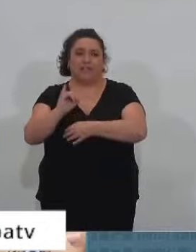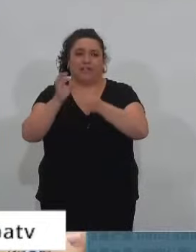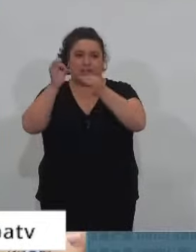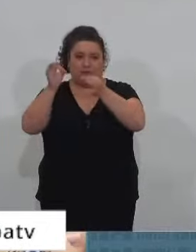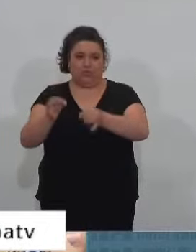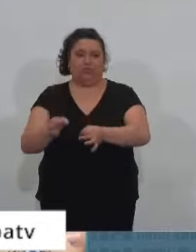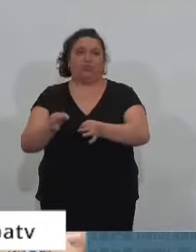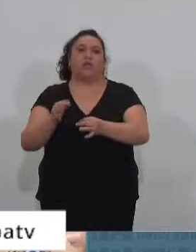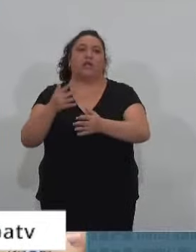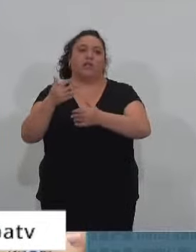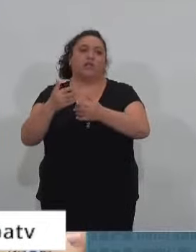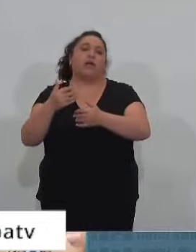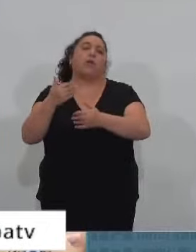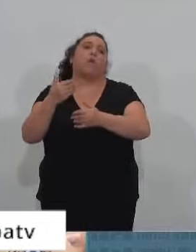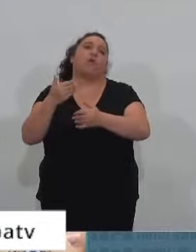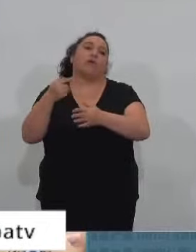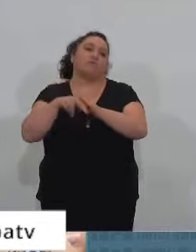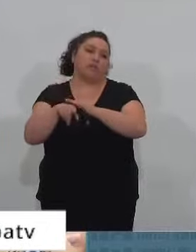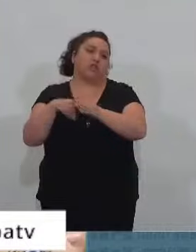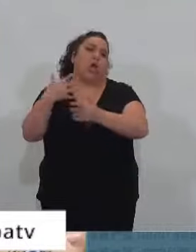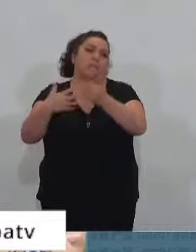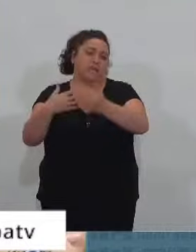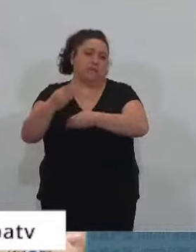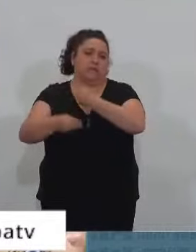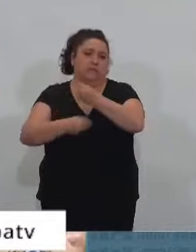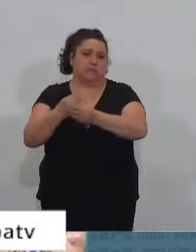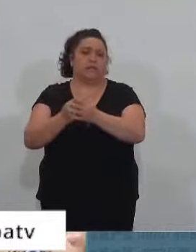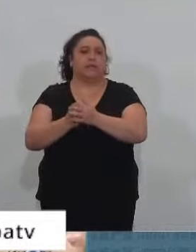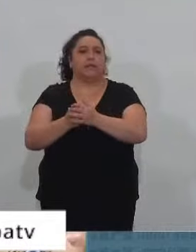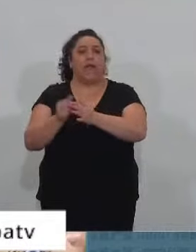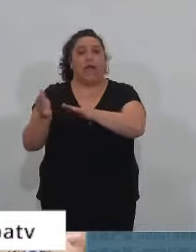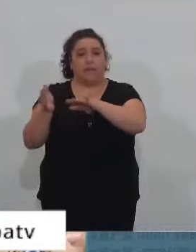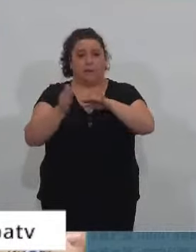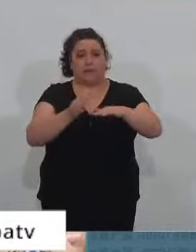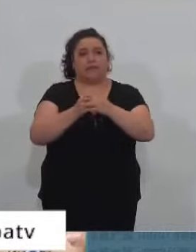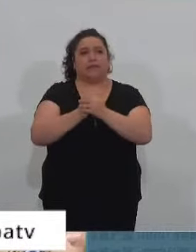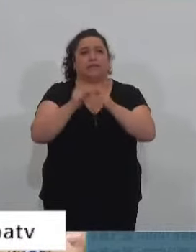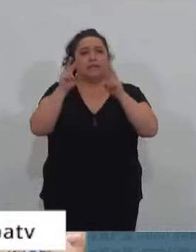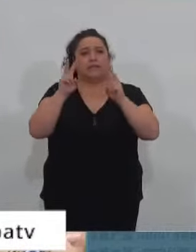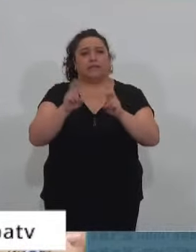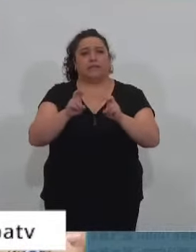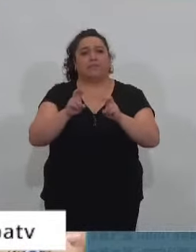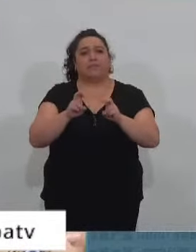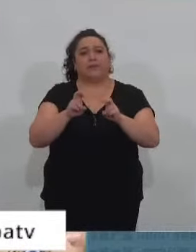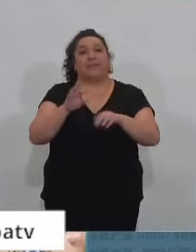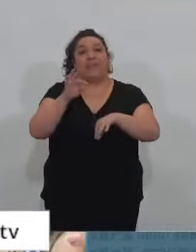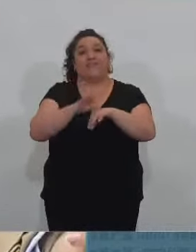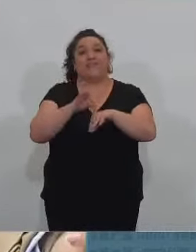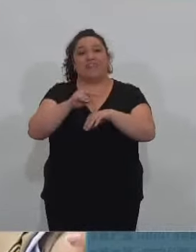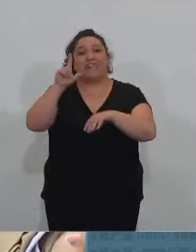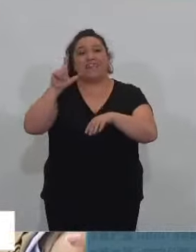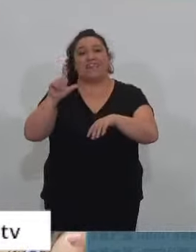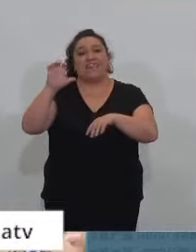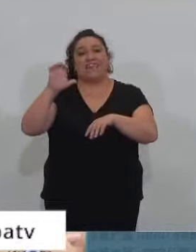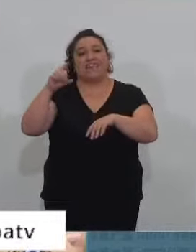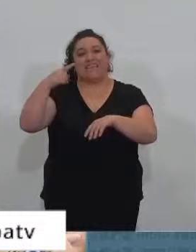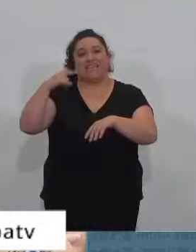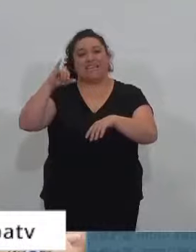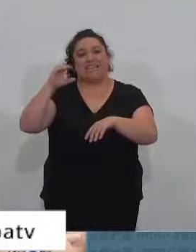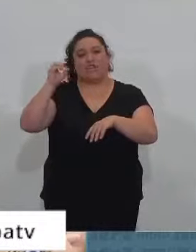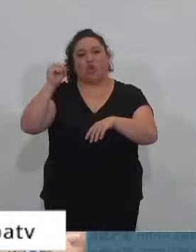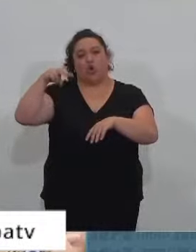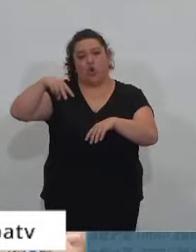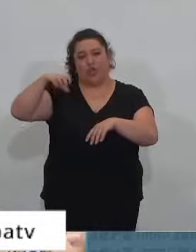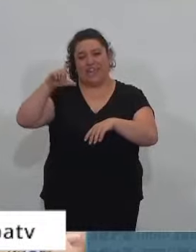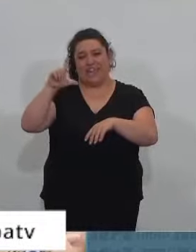Y luego, por otro lado, lo de la legionela sí le trasladé ayer un poco mi descontento porque se estaba generando una